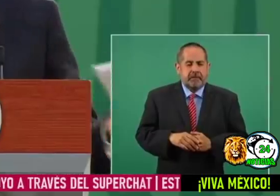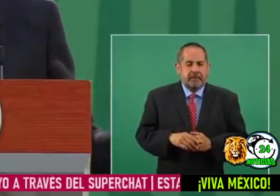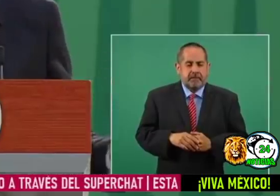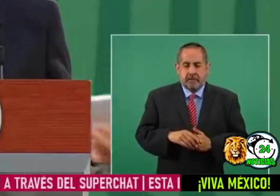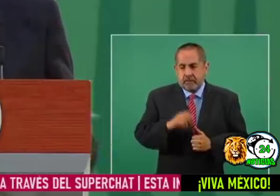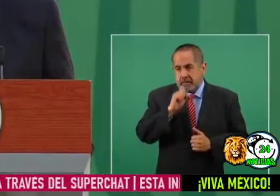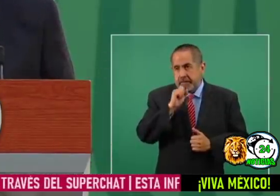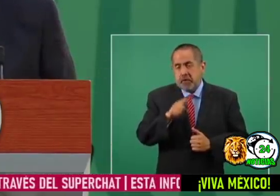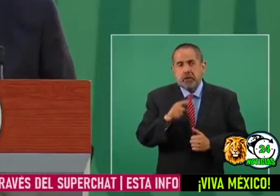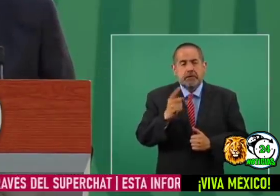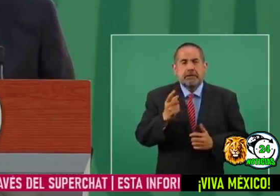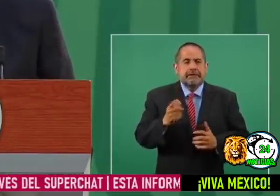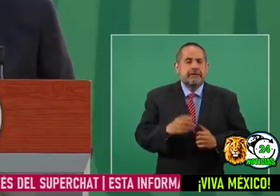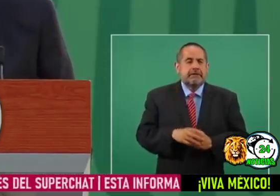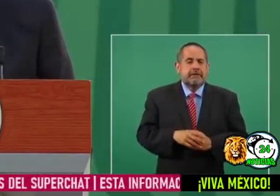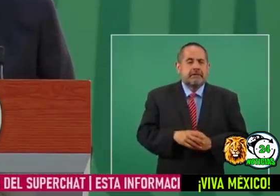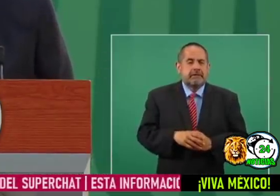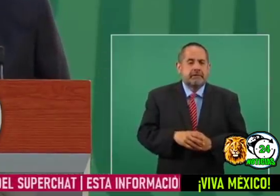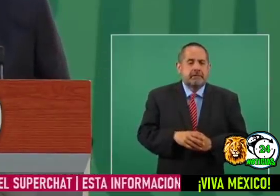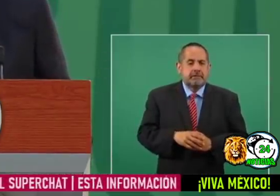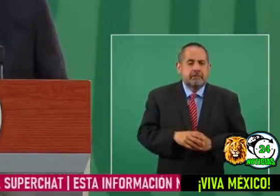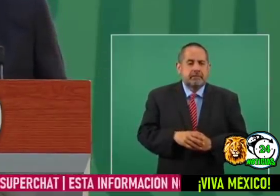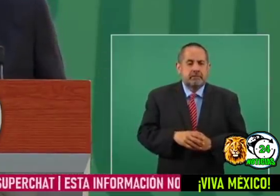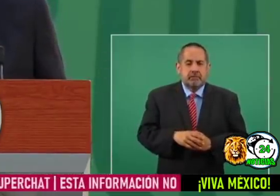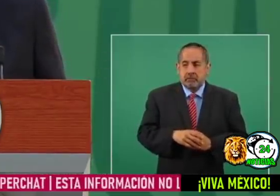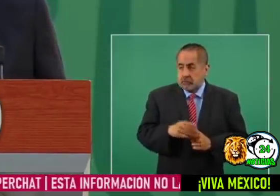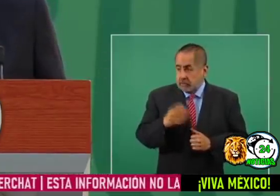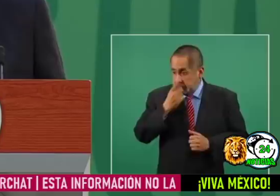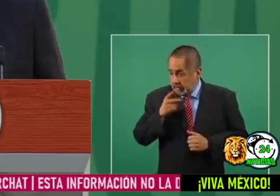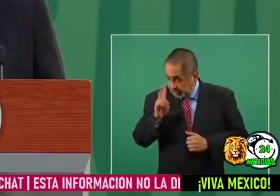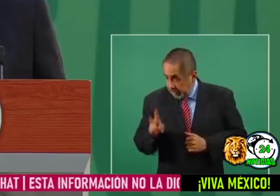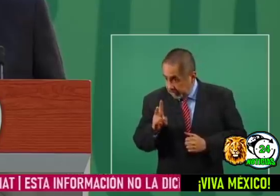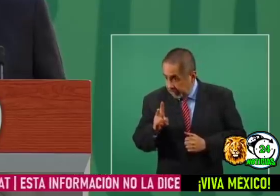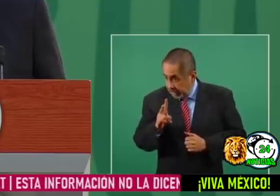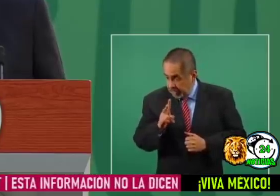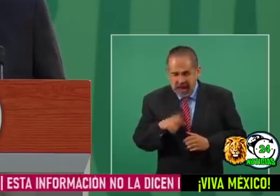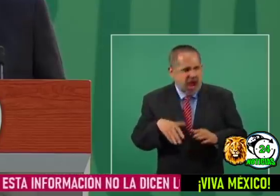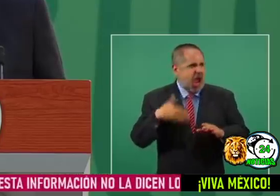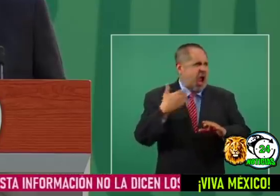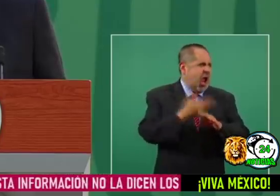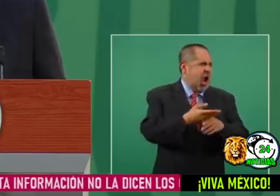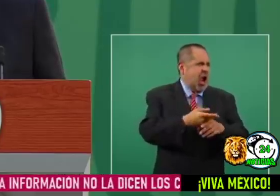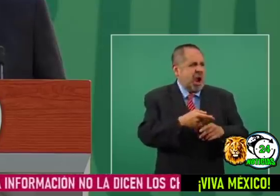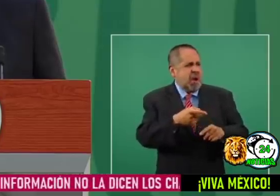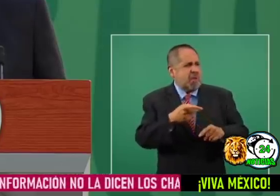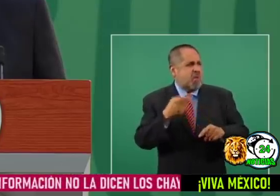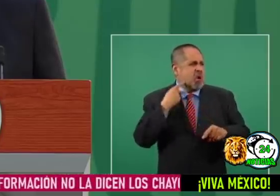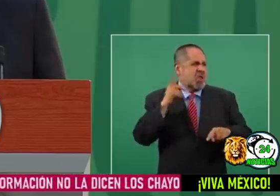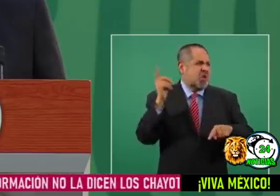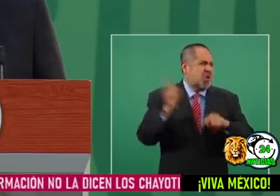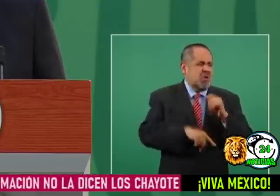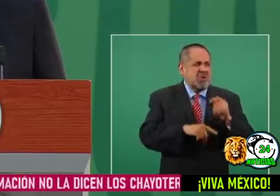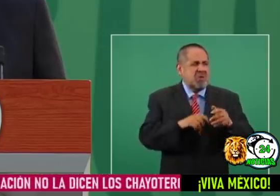se puede hacer linchamientos políticos.